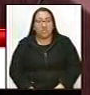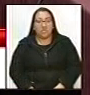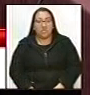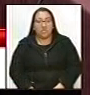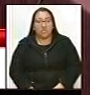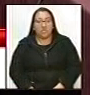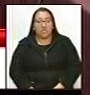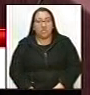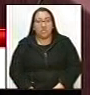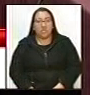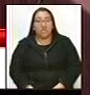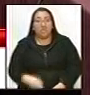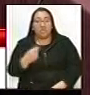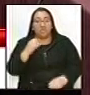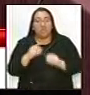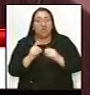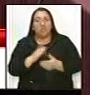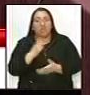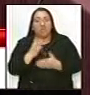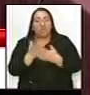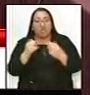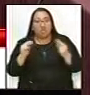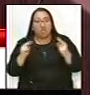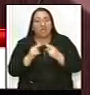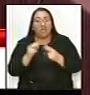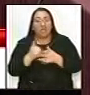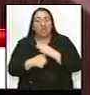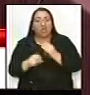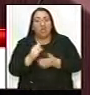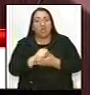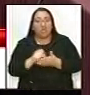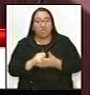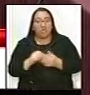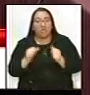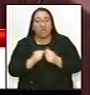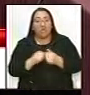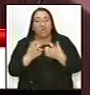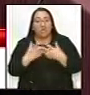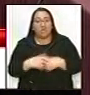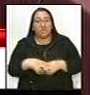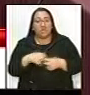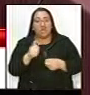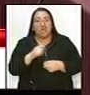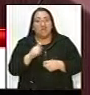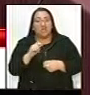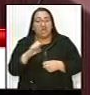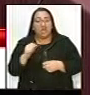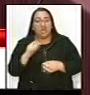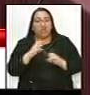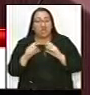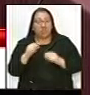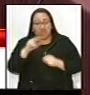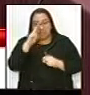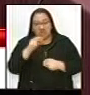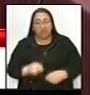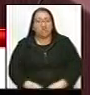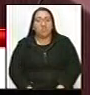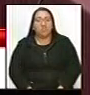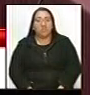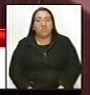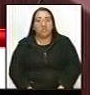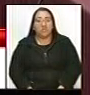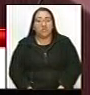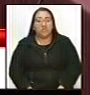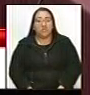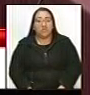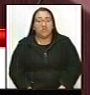detectados en el contrato suscrito con la concesión al y azteca comunicaciones perú los estudios técnicos